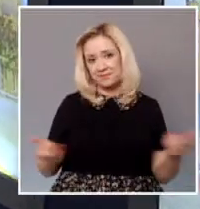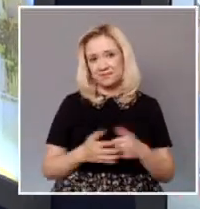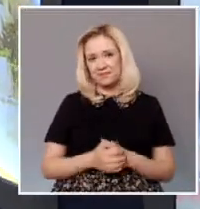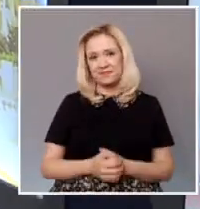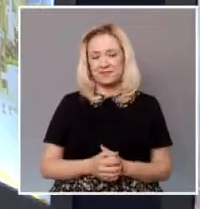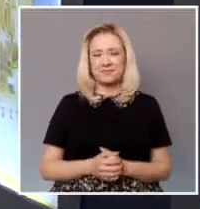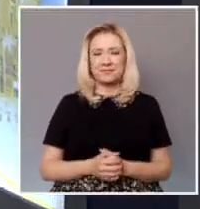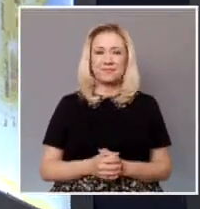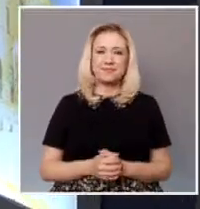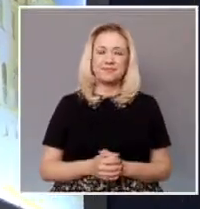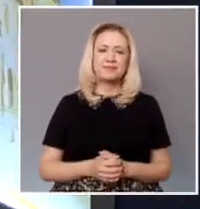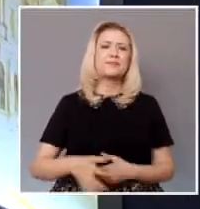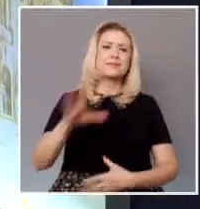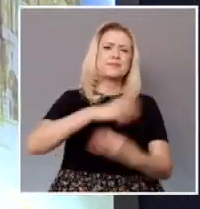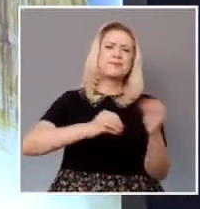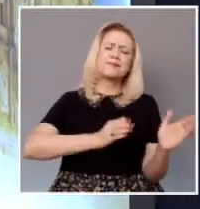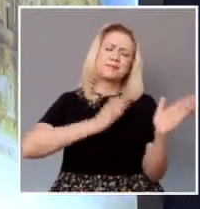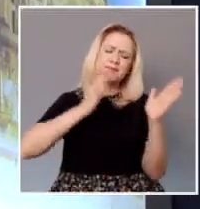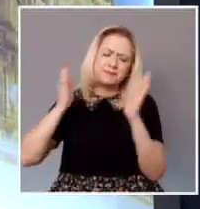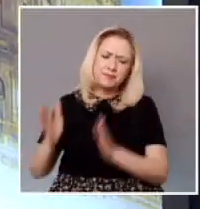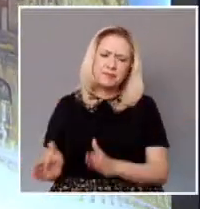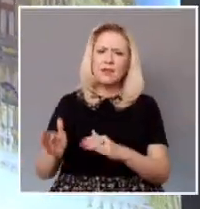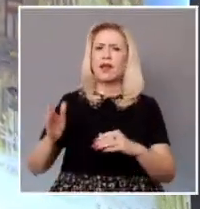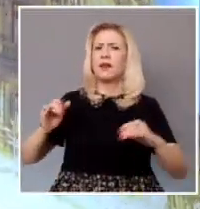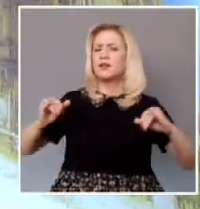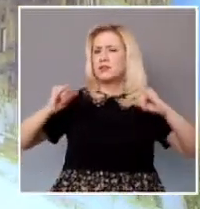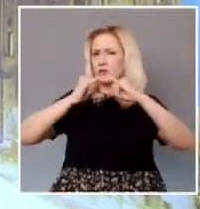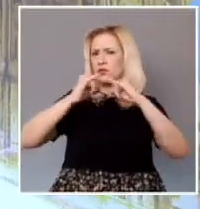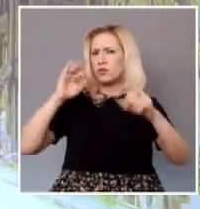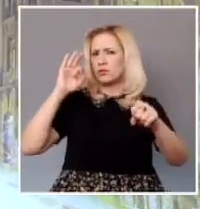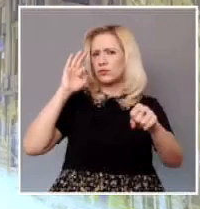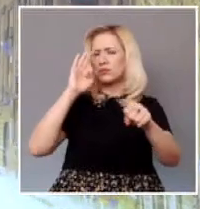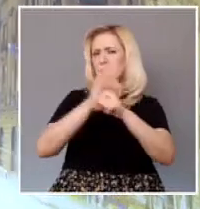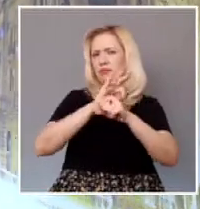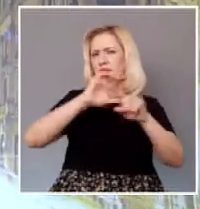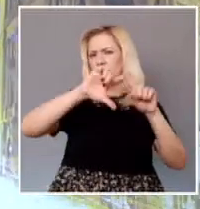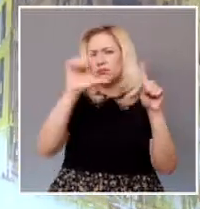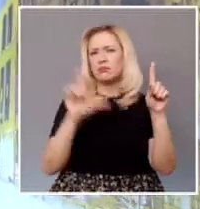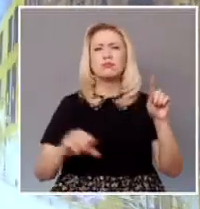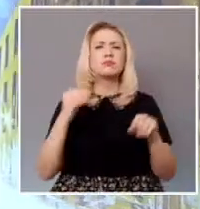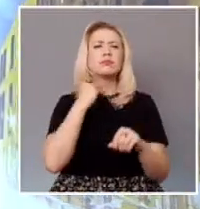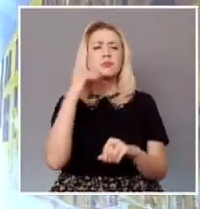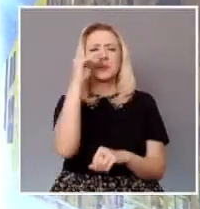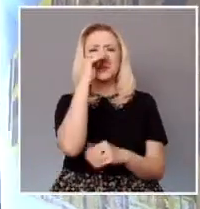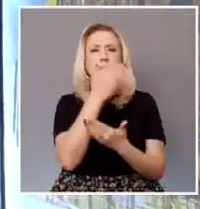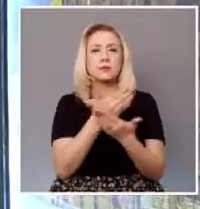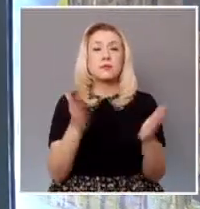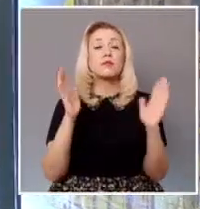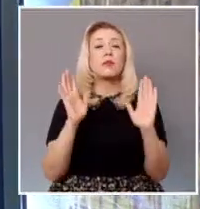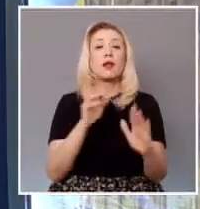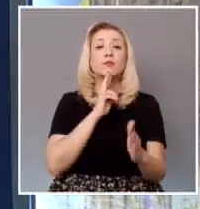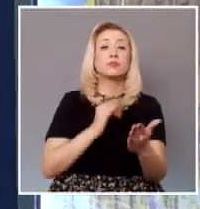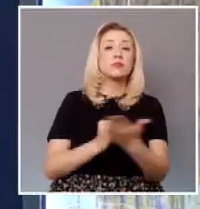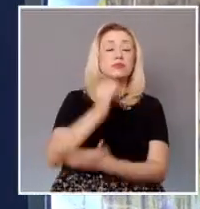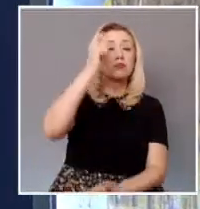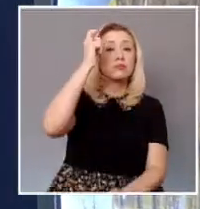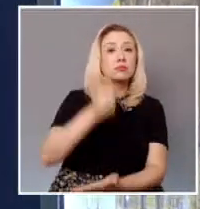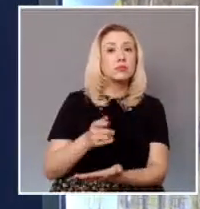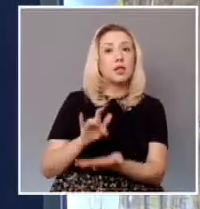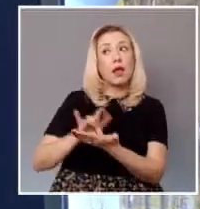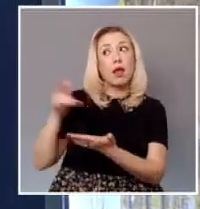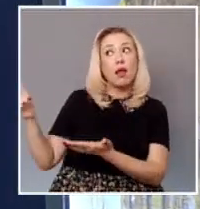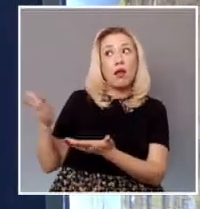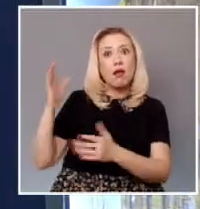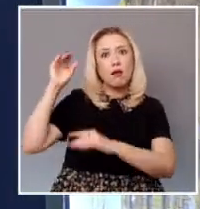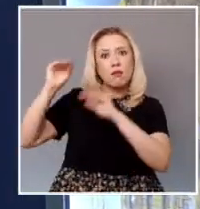En otros temas, la Defensoría Pública presentó un micrositio de sentencias procesado por una organización de la sociedad civil que permite